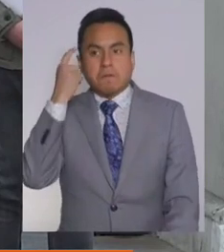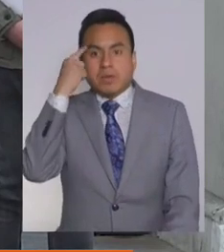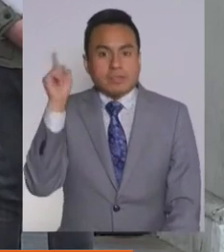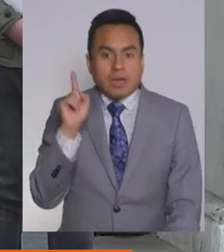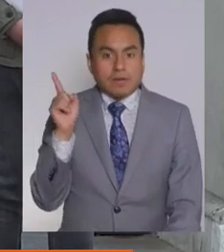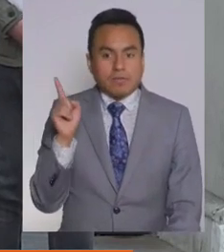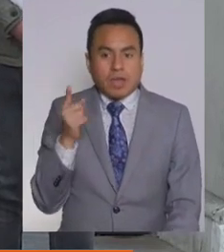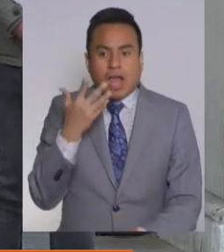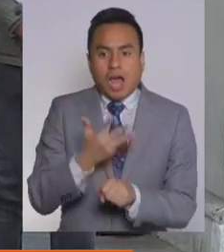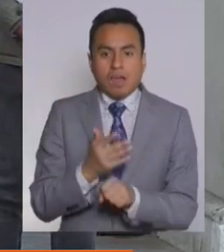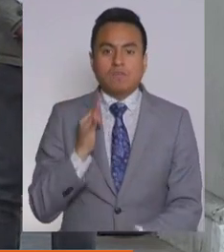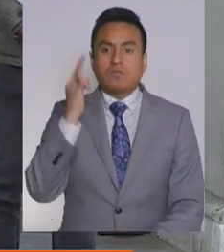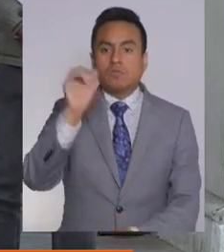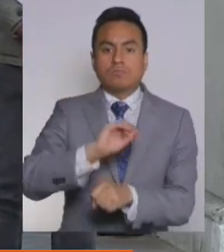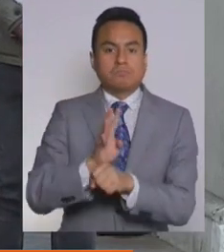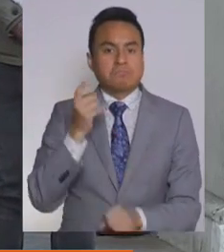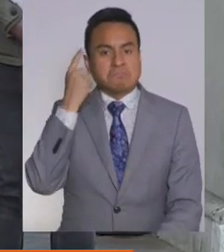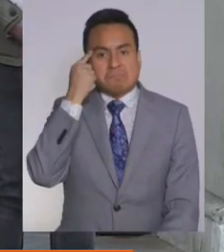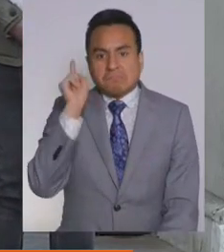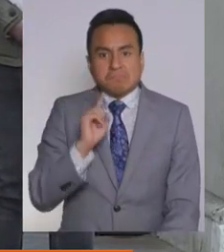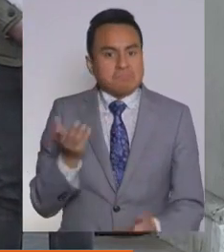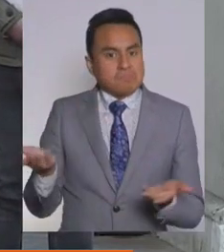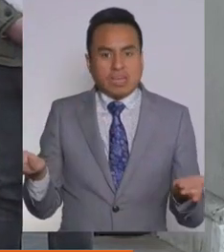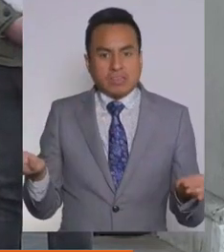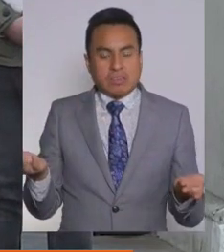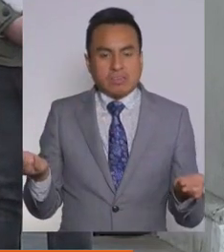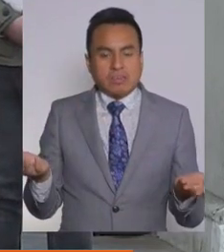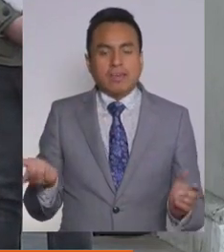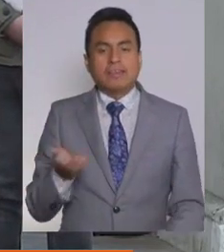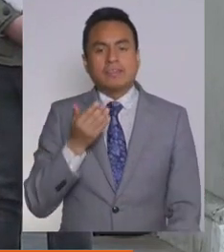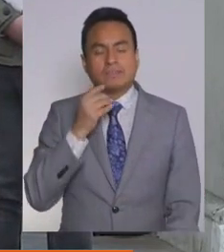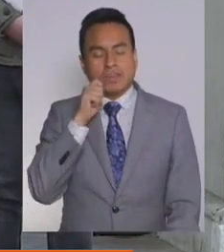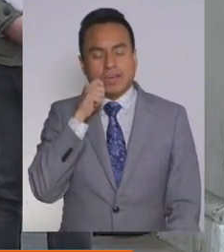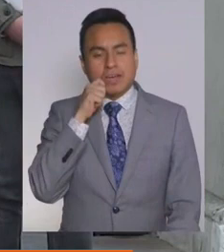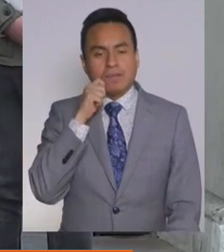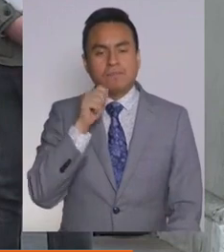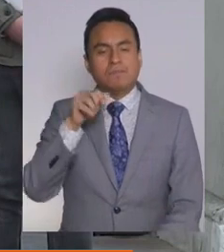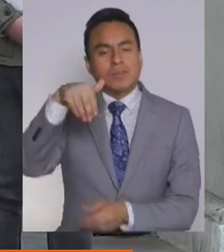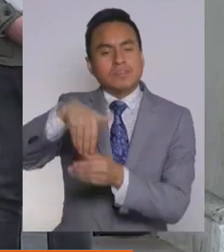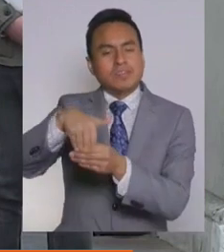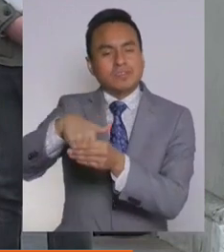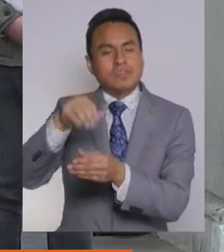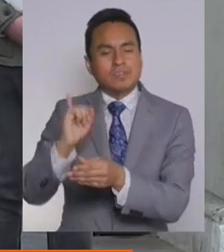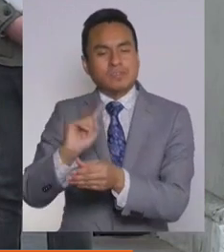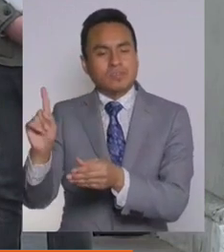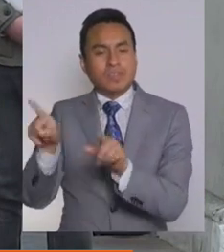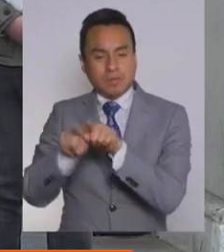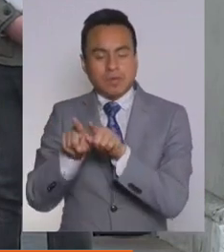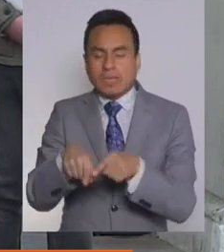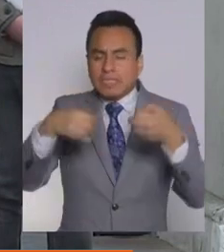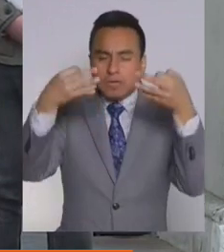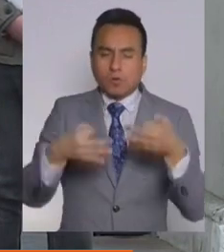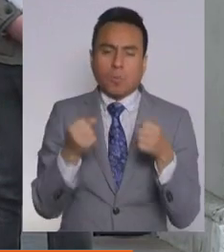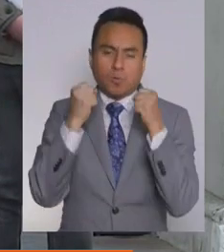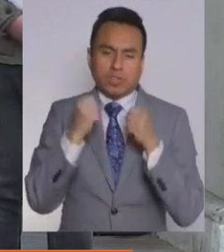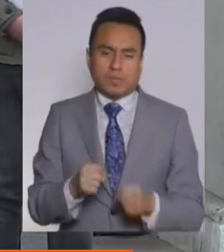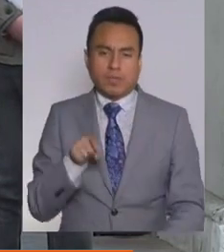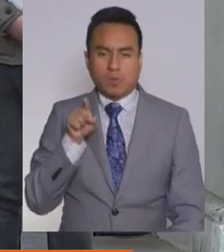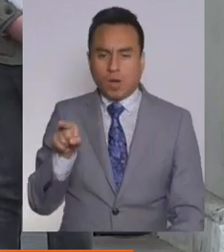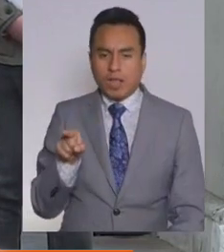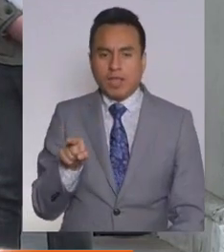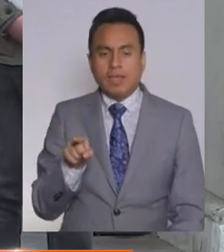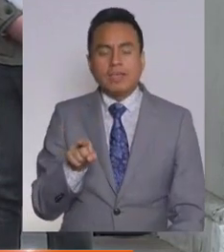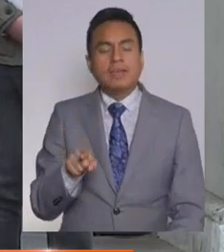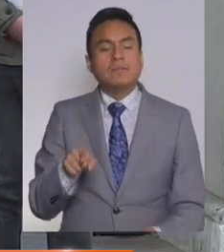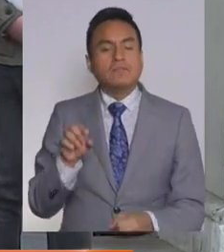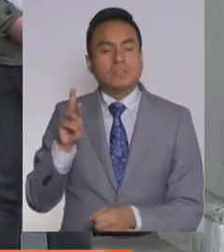preveía o suponía la situación que se está viviendo. Escuchábamos entonces al ministro secretario general de la Presidencia, Cristian Monkever, en